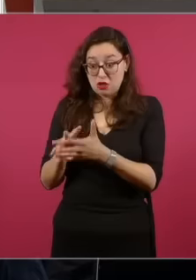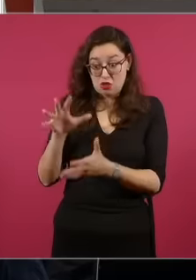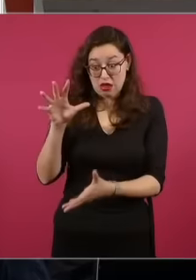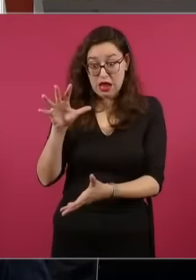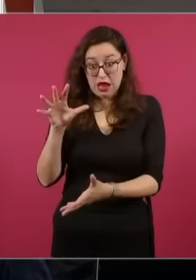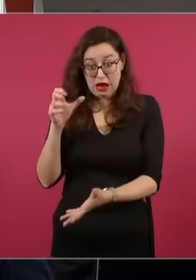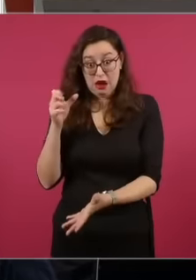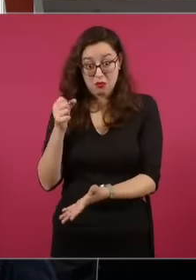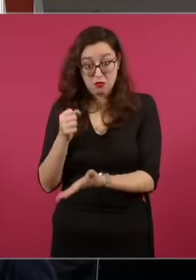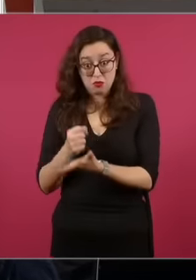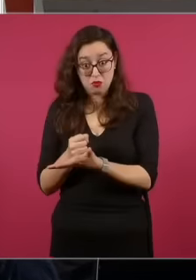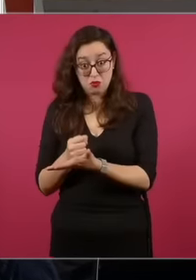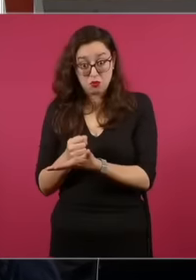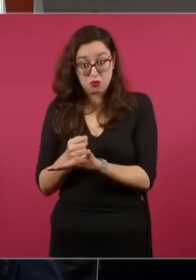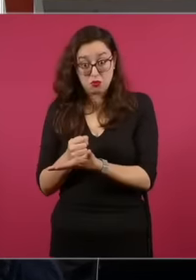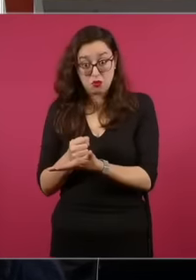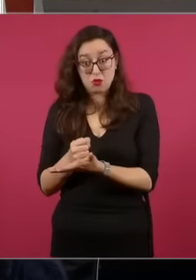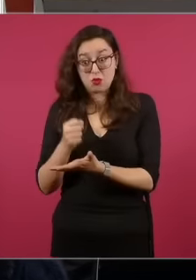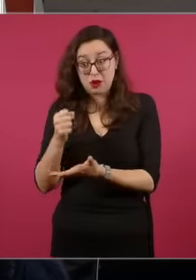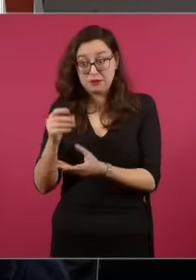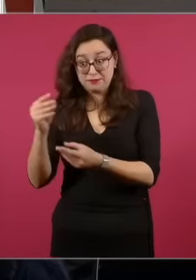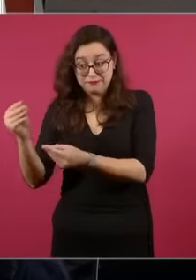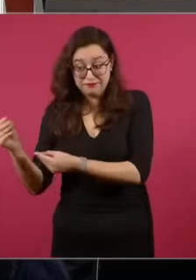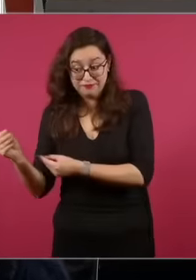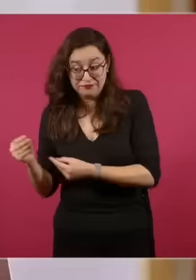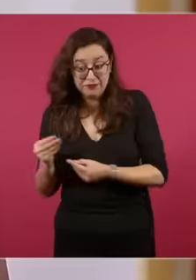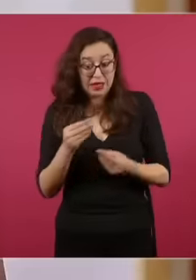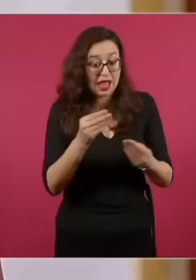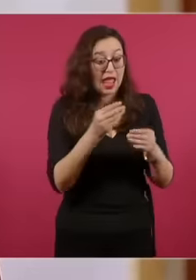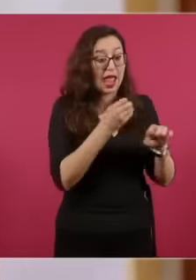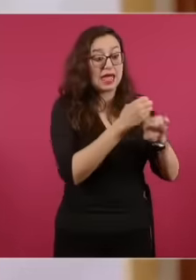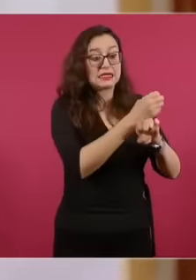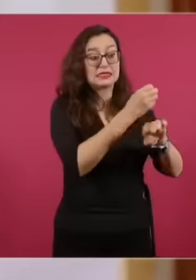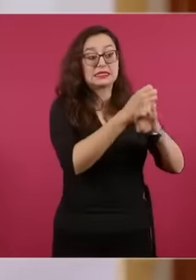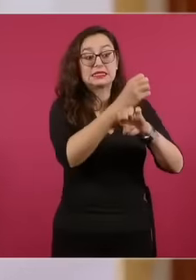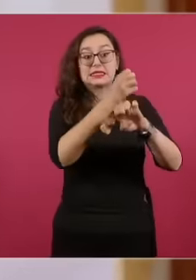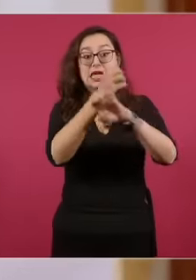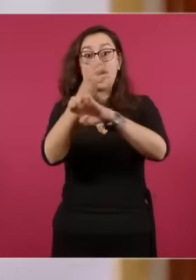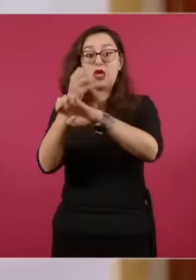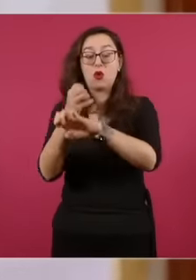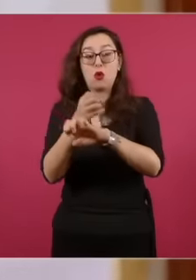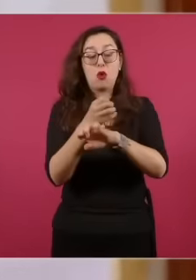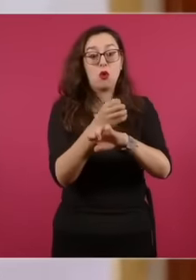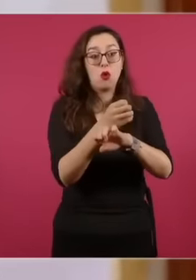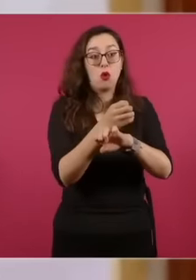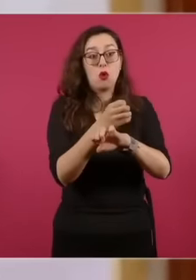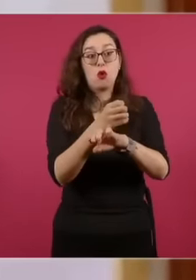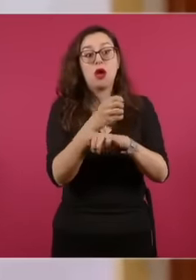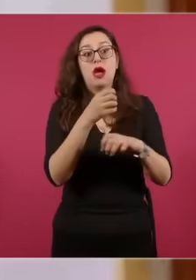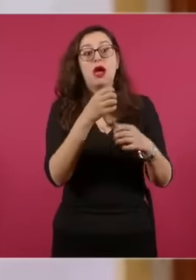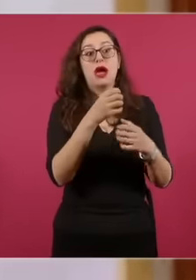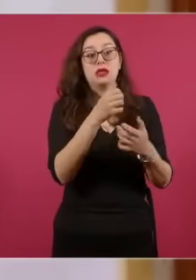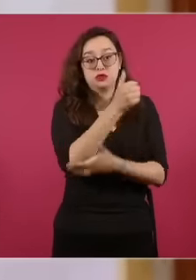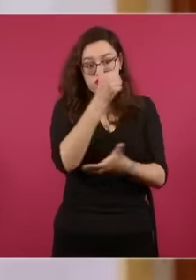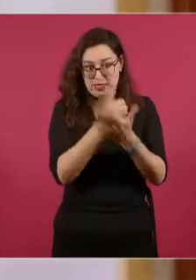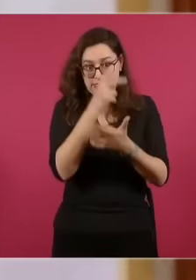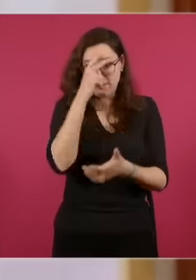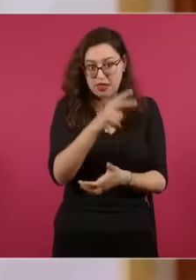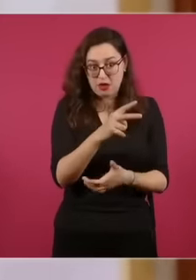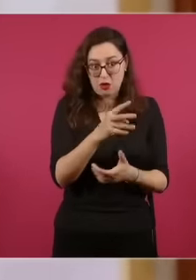de las legislaturas de los Estados y de la Ciudad de México